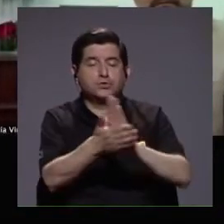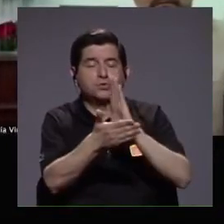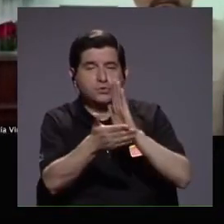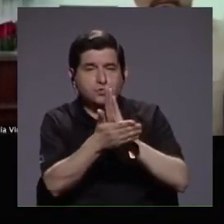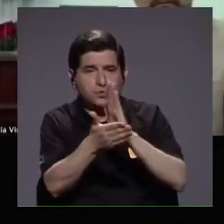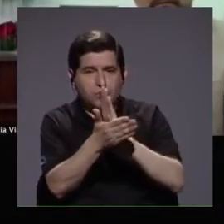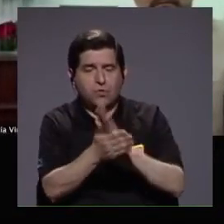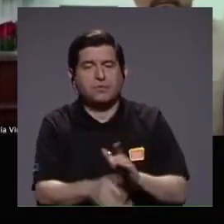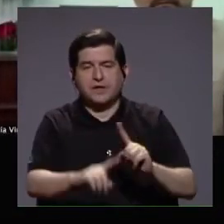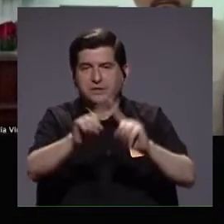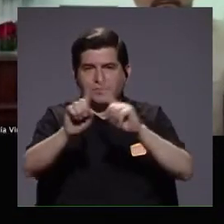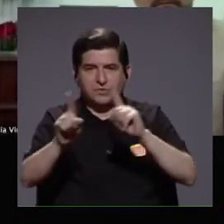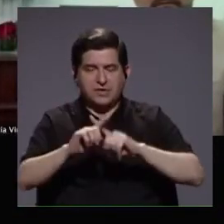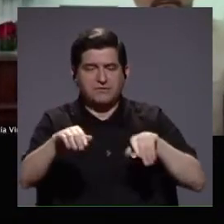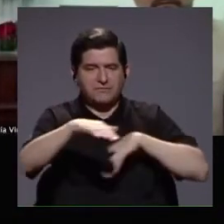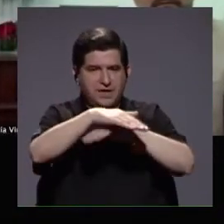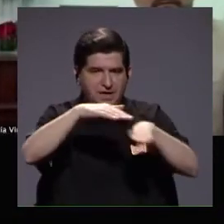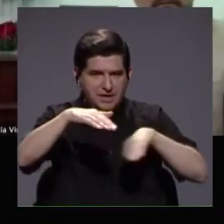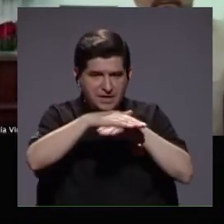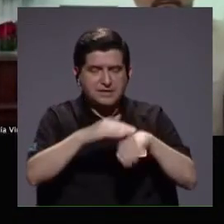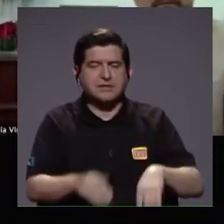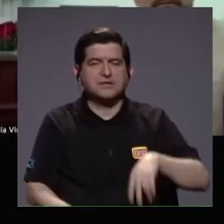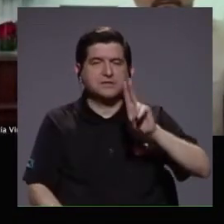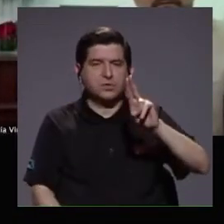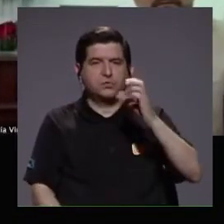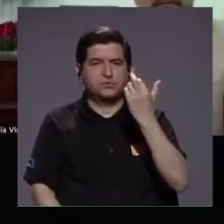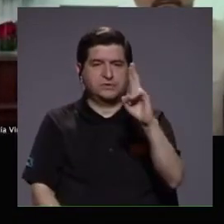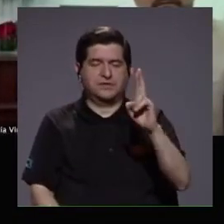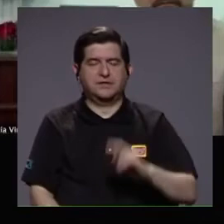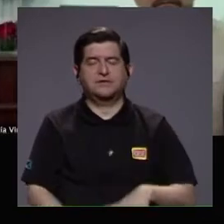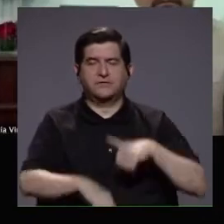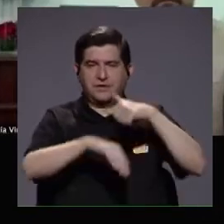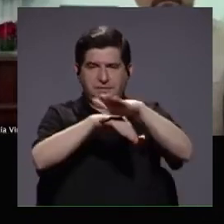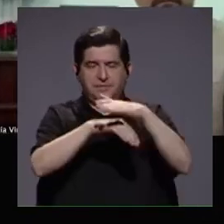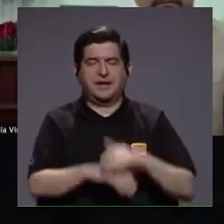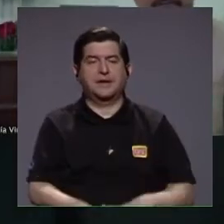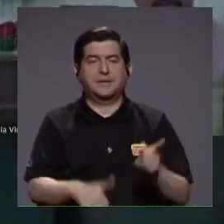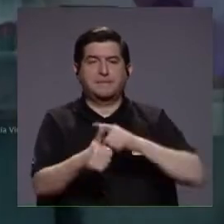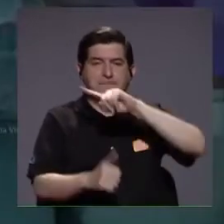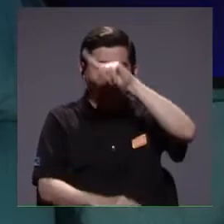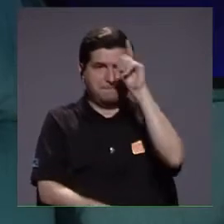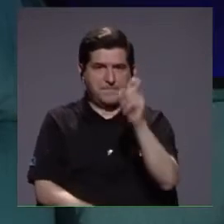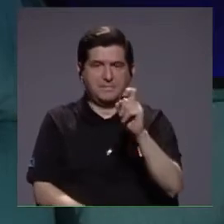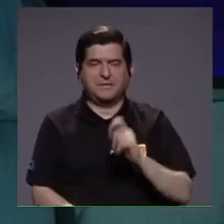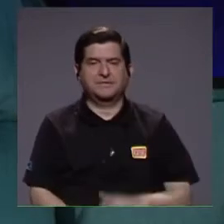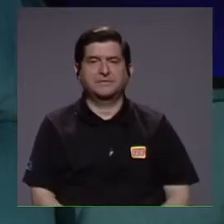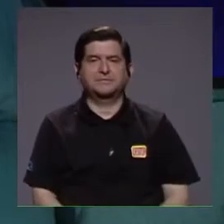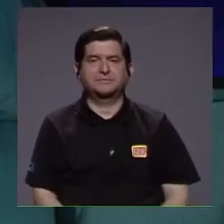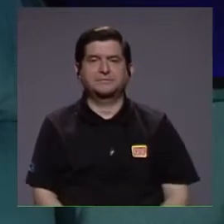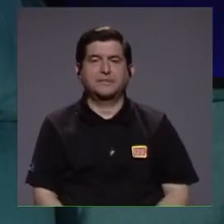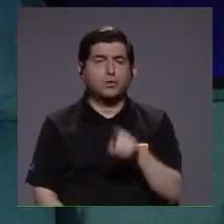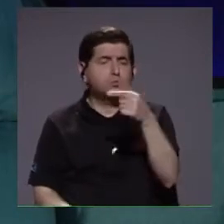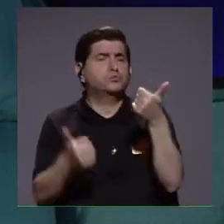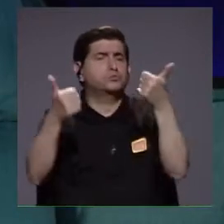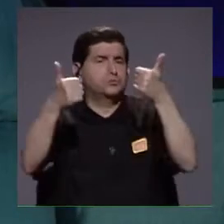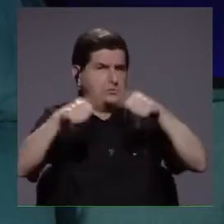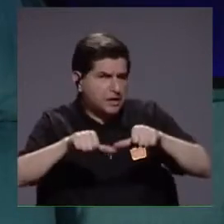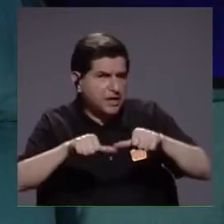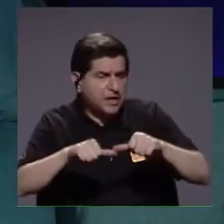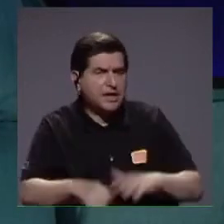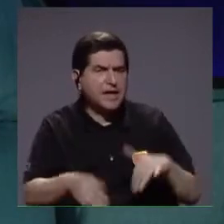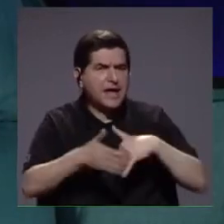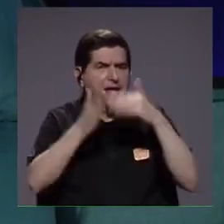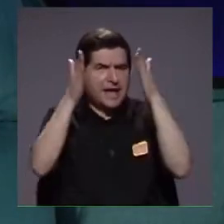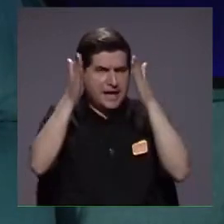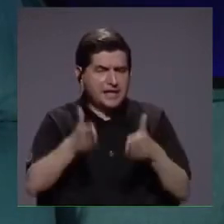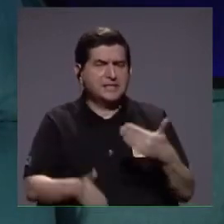un formulario por parte de las distintas sedes y recintos de la Universidad de Costa Rica. La primera pregunta dice así: ¿está de acuerdo